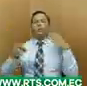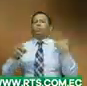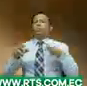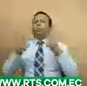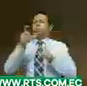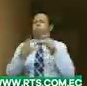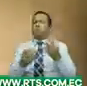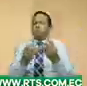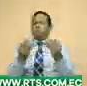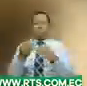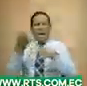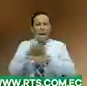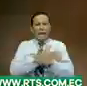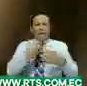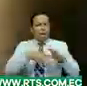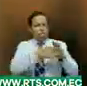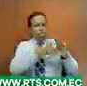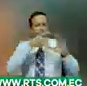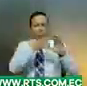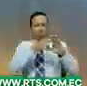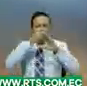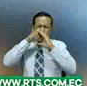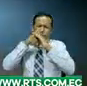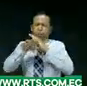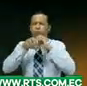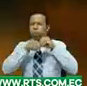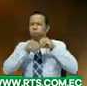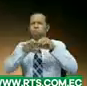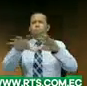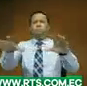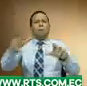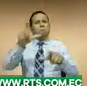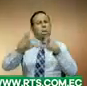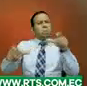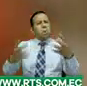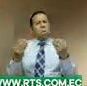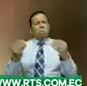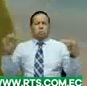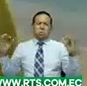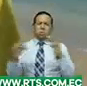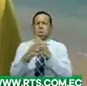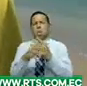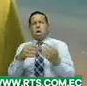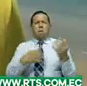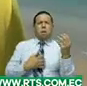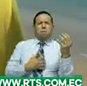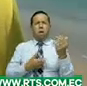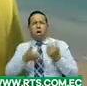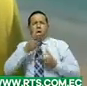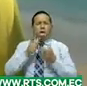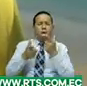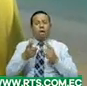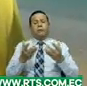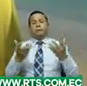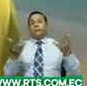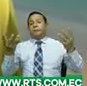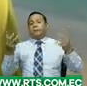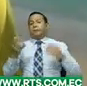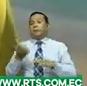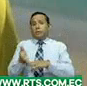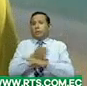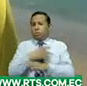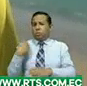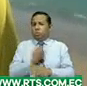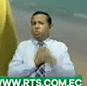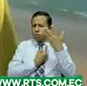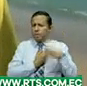se viralizaron en las redes sociales, causando la indignación de la ciudadanía. Nosotros tenemos ya determinado quién fue la persona que